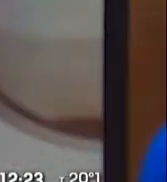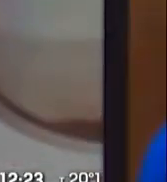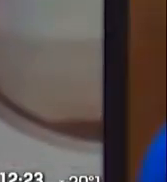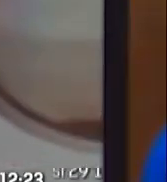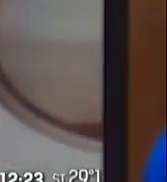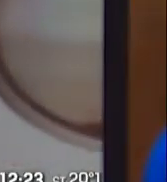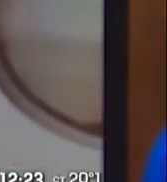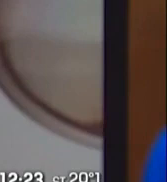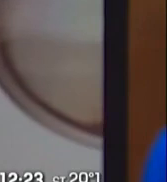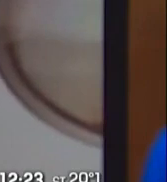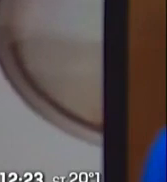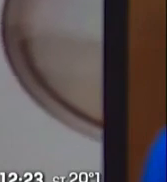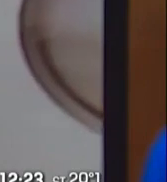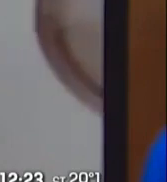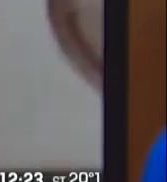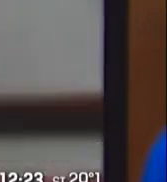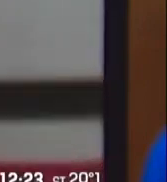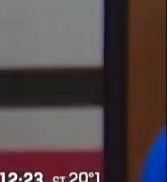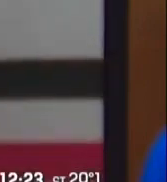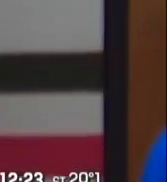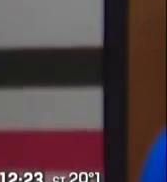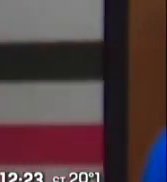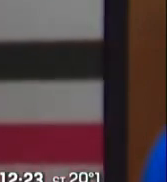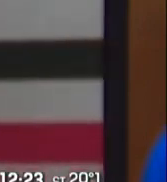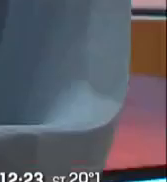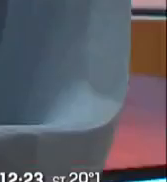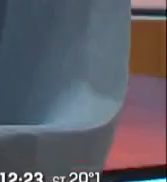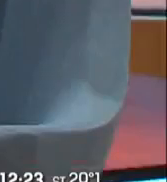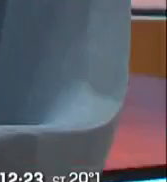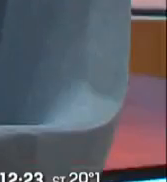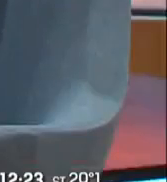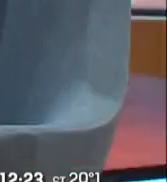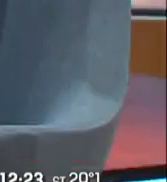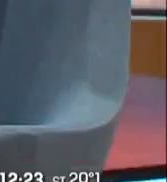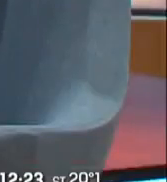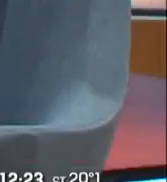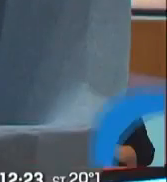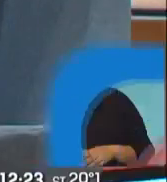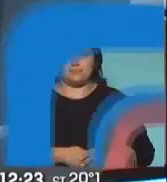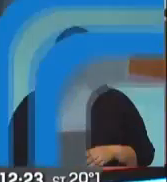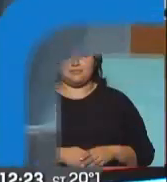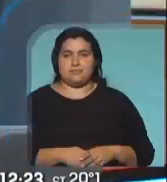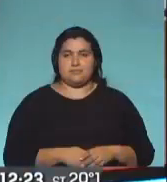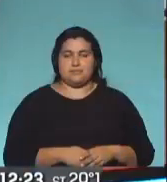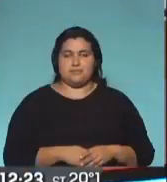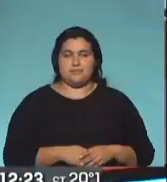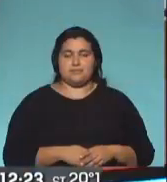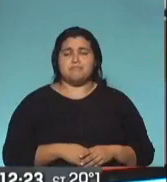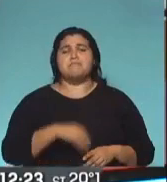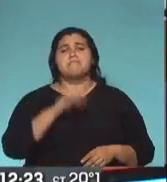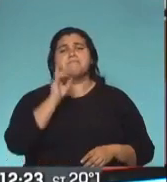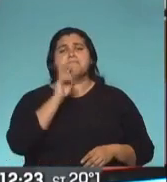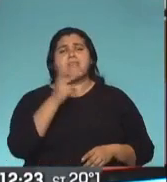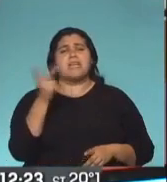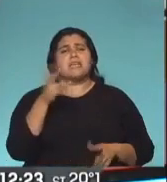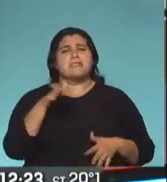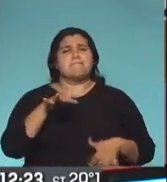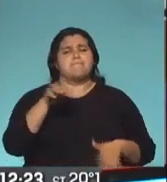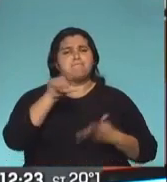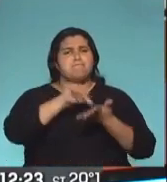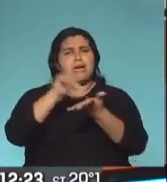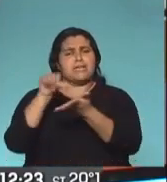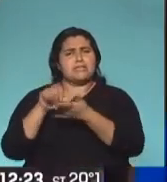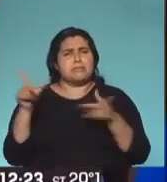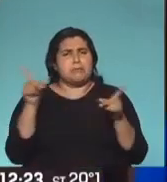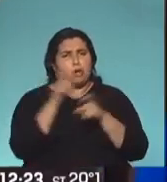santibáñes bienvenido a la televisión pública bueno que nos puedes decir de la situación de la región es una situación fácil